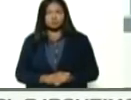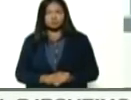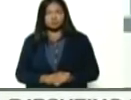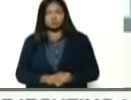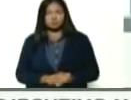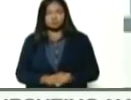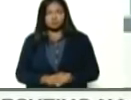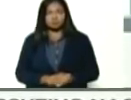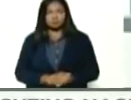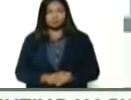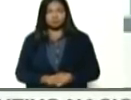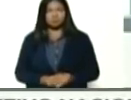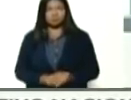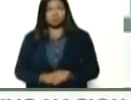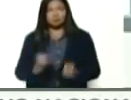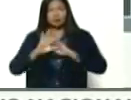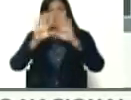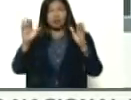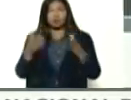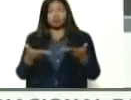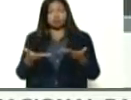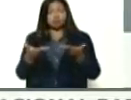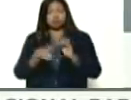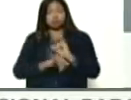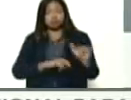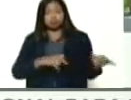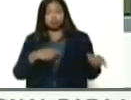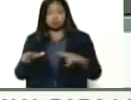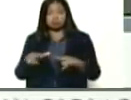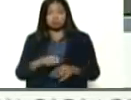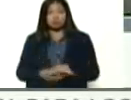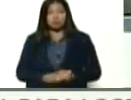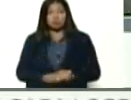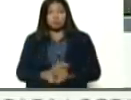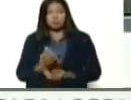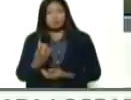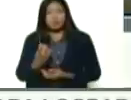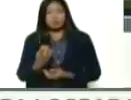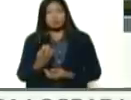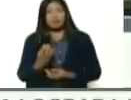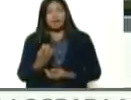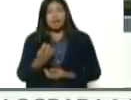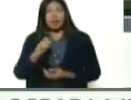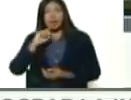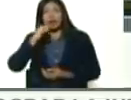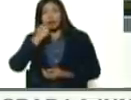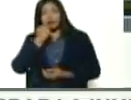correcto ya se dio bueno porque vine la expongo like